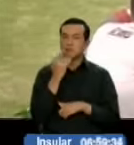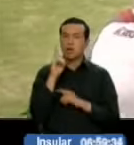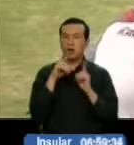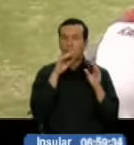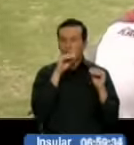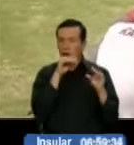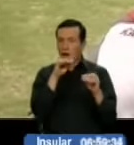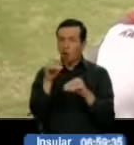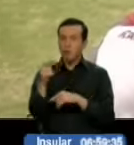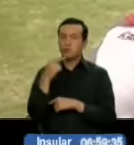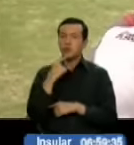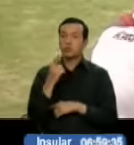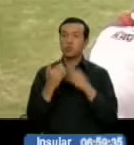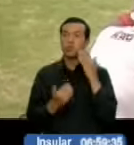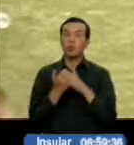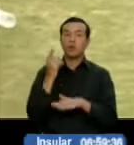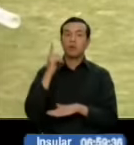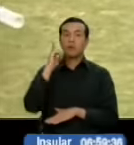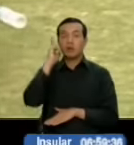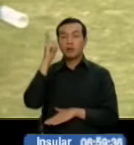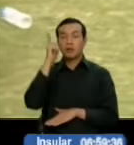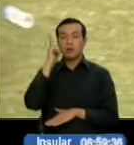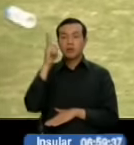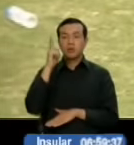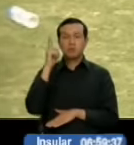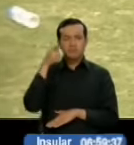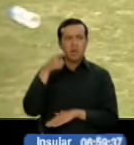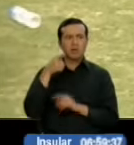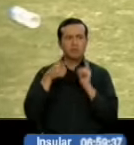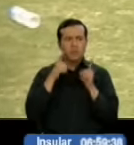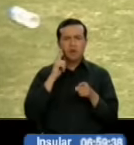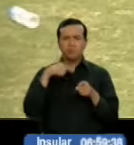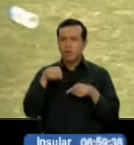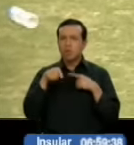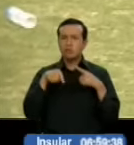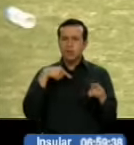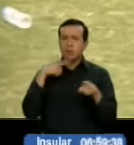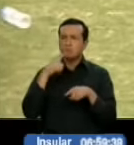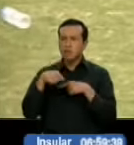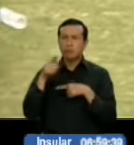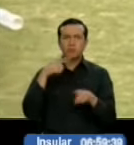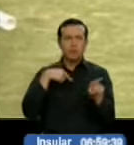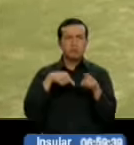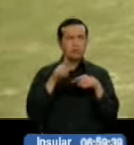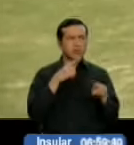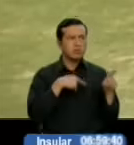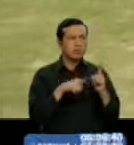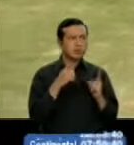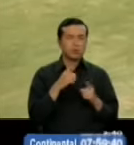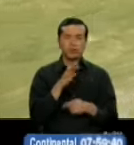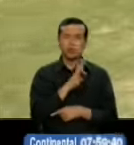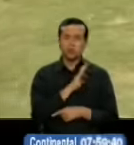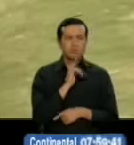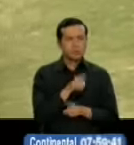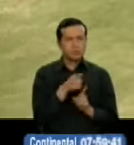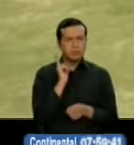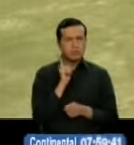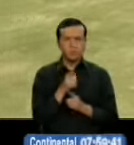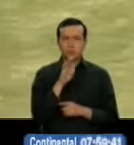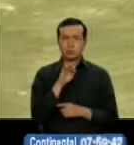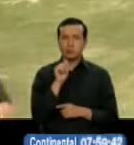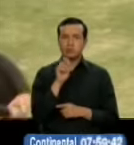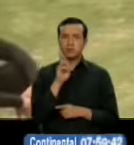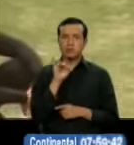rumores que apuntan a que la nueva dirigencia impone jugadores dentro del rol titular al director técnico Tabaré